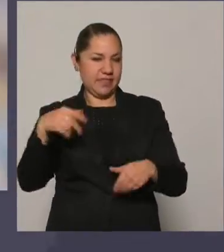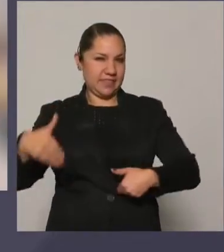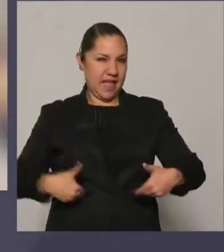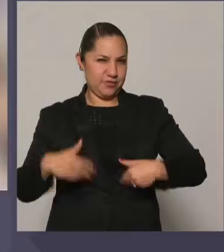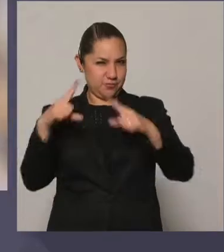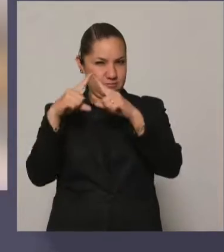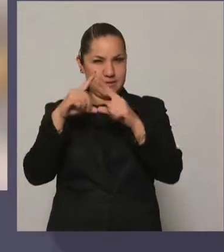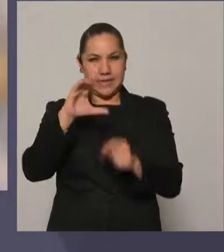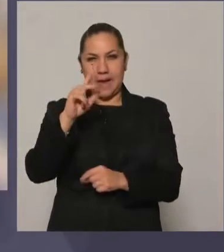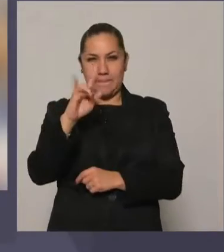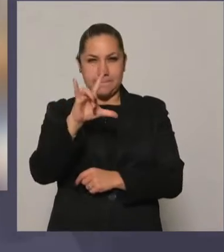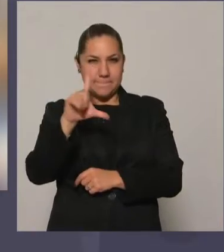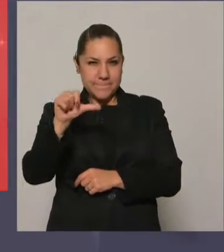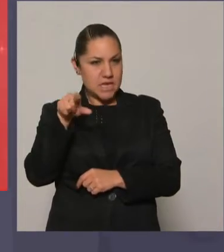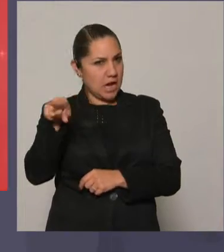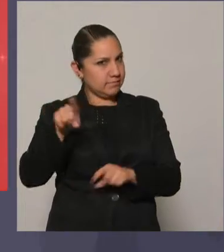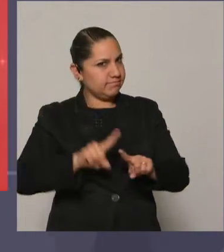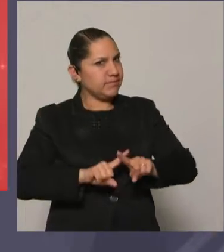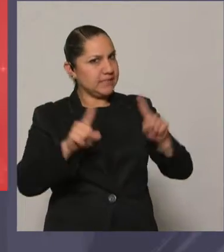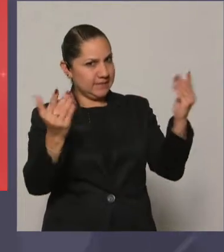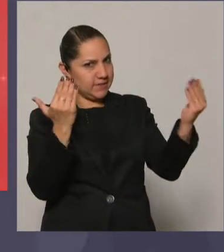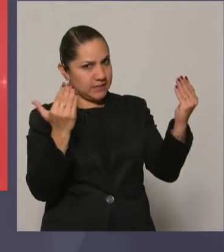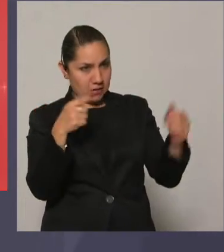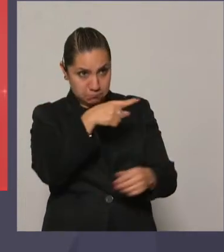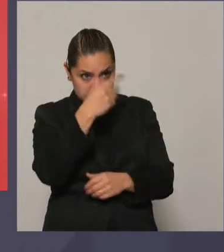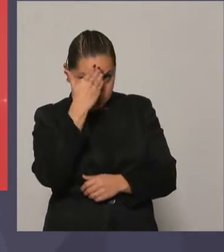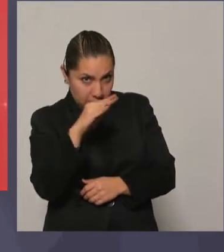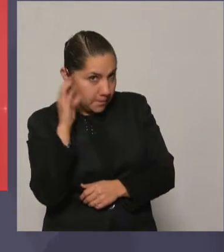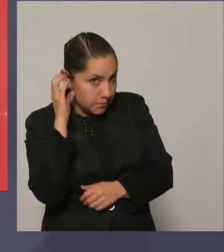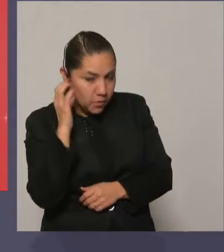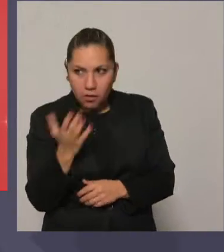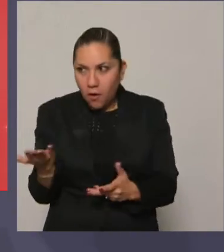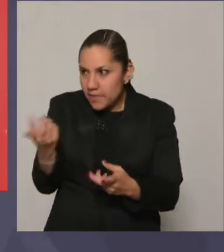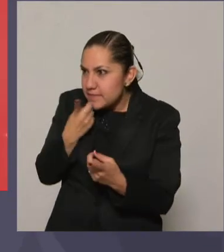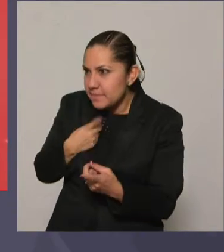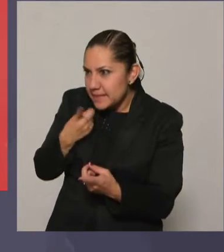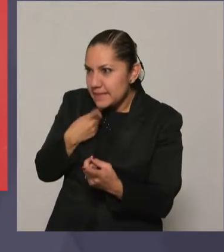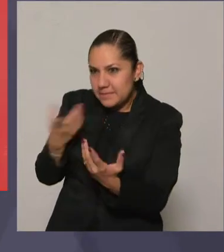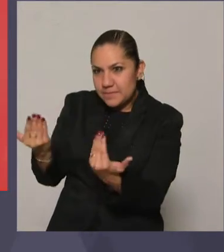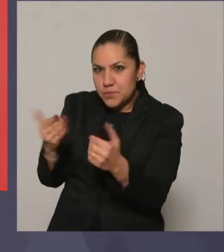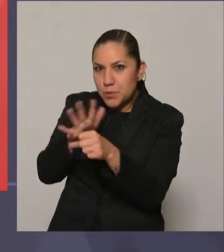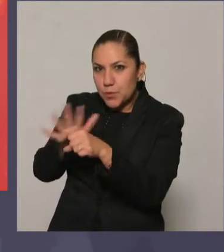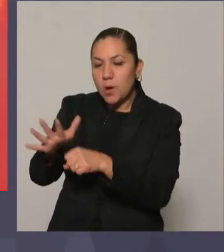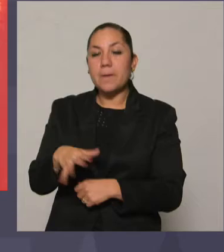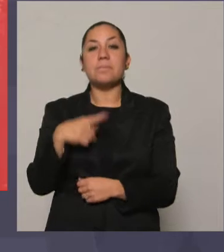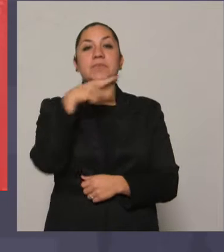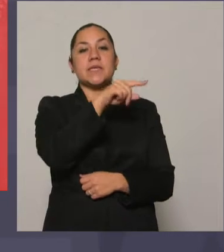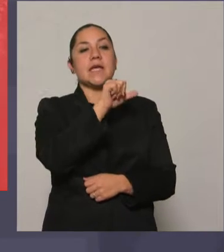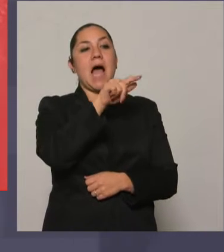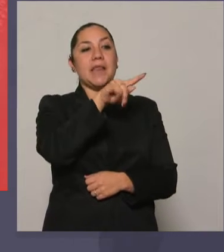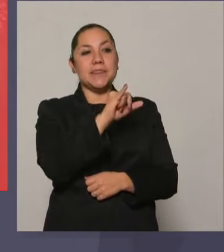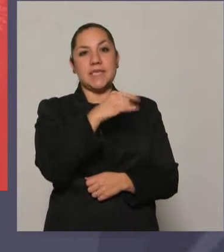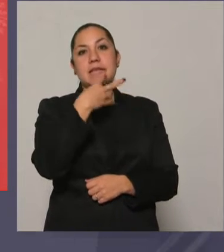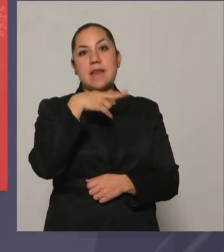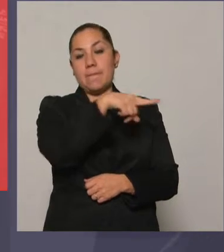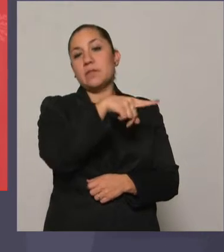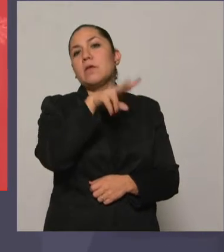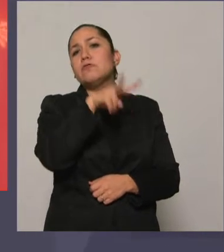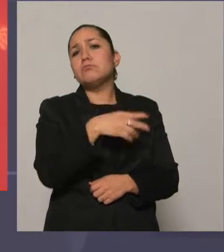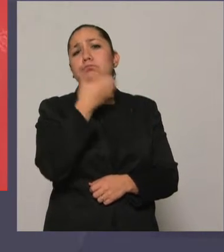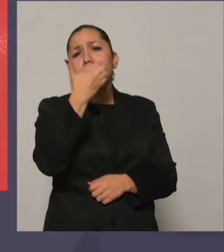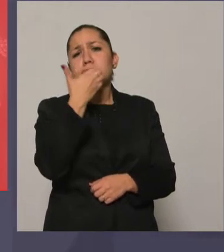Vamos, voy. ¿A qué hora? ¿Con quién? Los cuentos antinavideños de la capilla es una tradición que ya lleva 16 años en